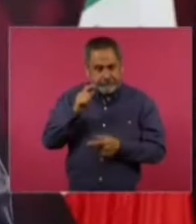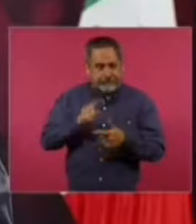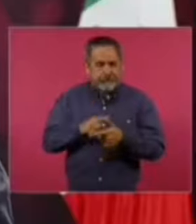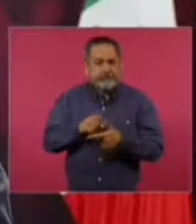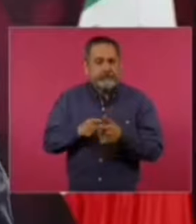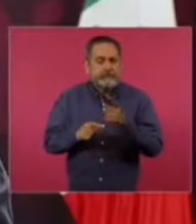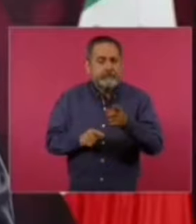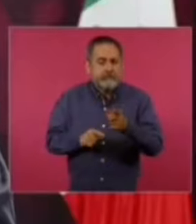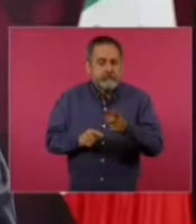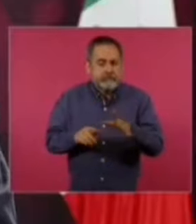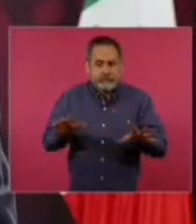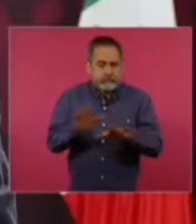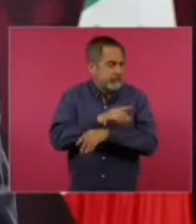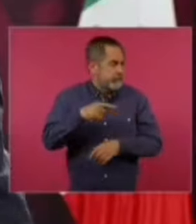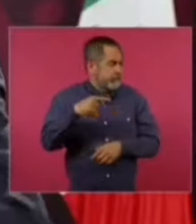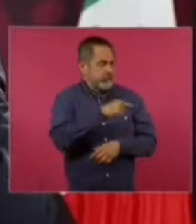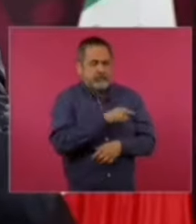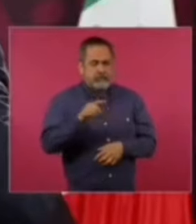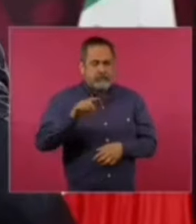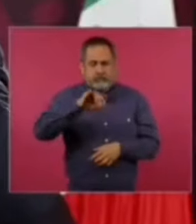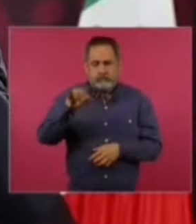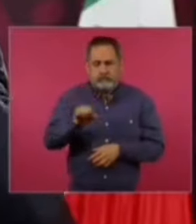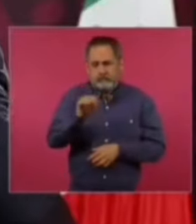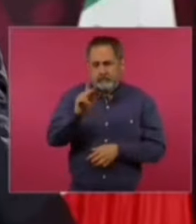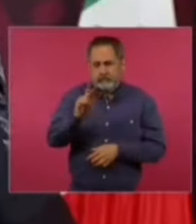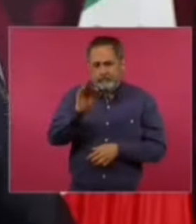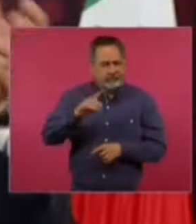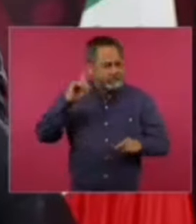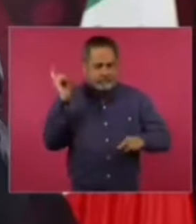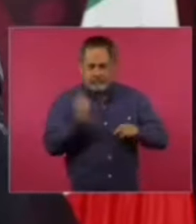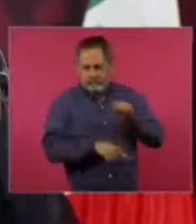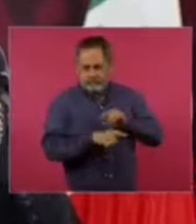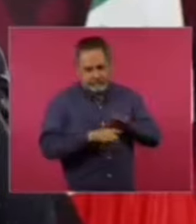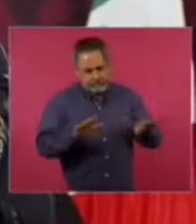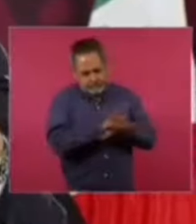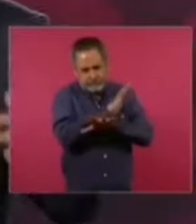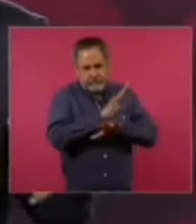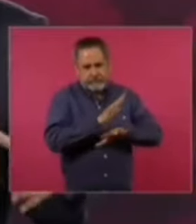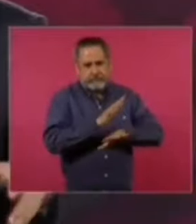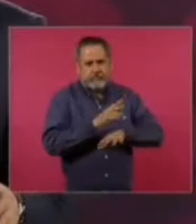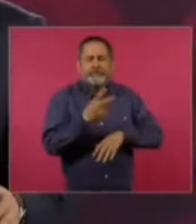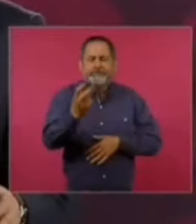la reforma al Poder Judicial, que es la que más, incluso